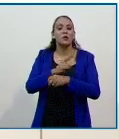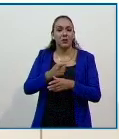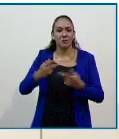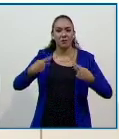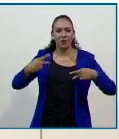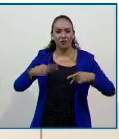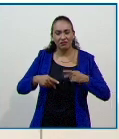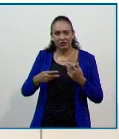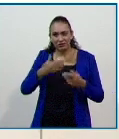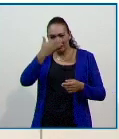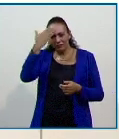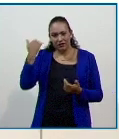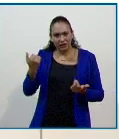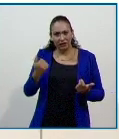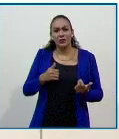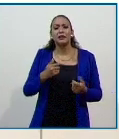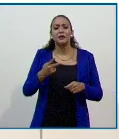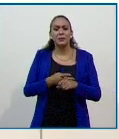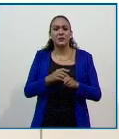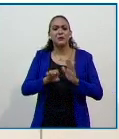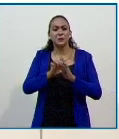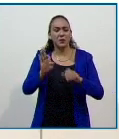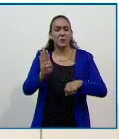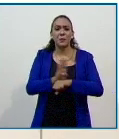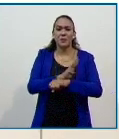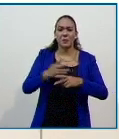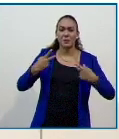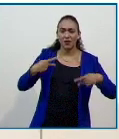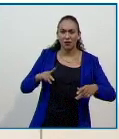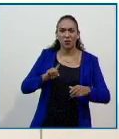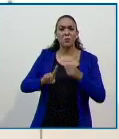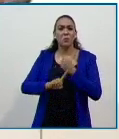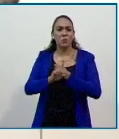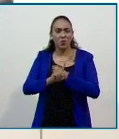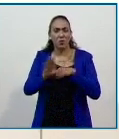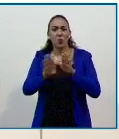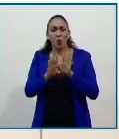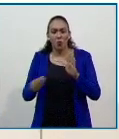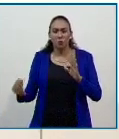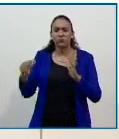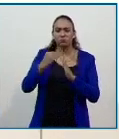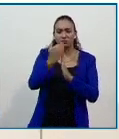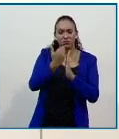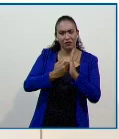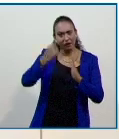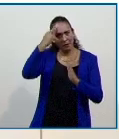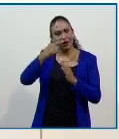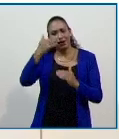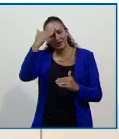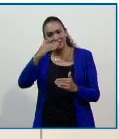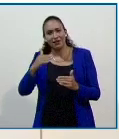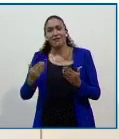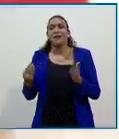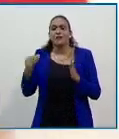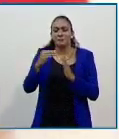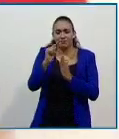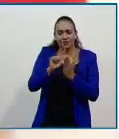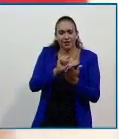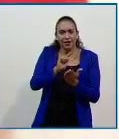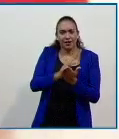racionalidad, en donde no están contados los pesos y centavos que van a permitir llevar a cabo con buen éxito la implementación de una cierta